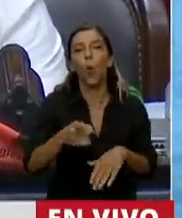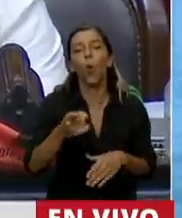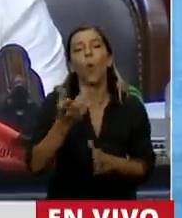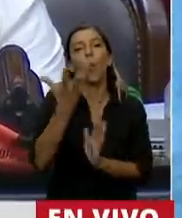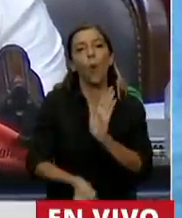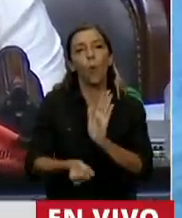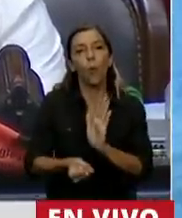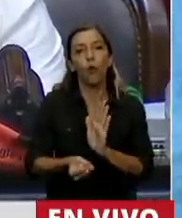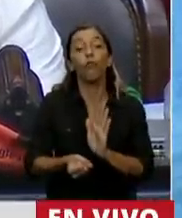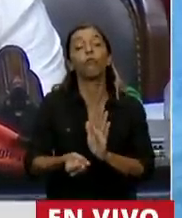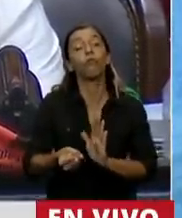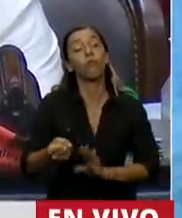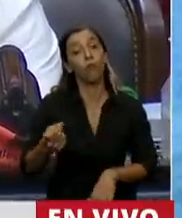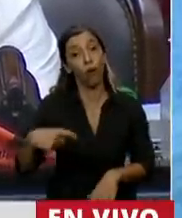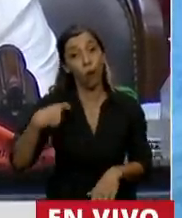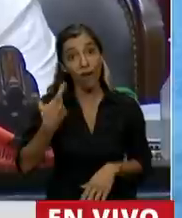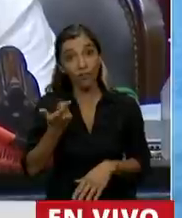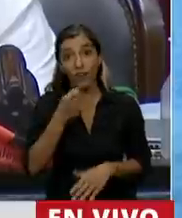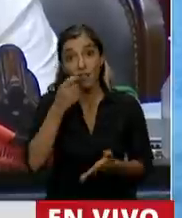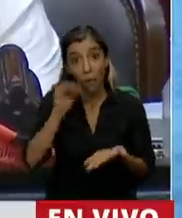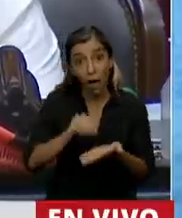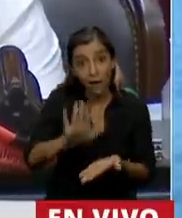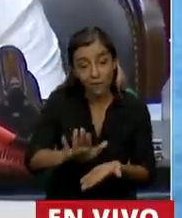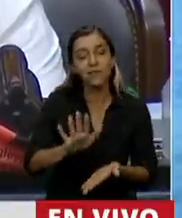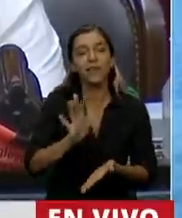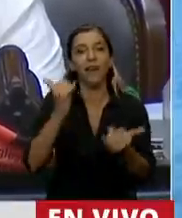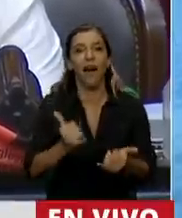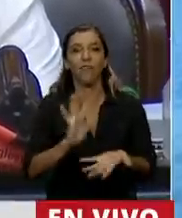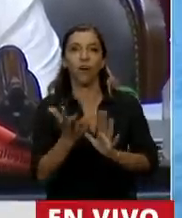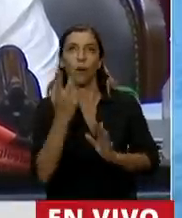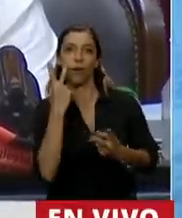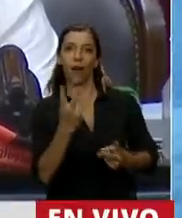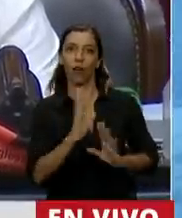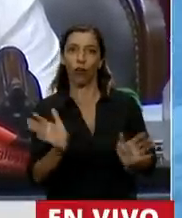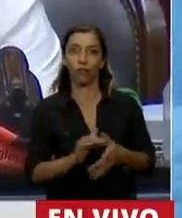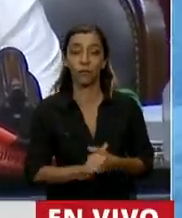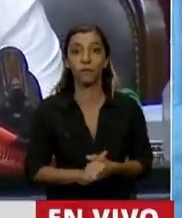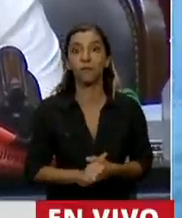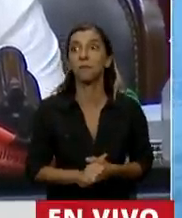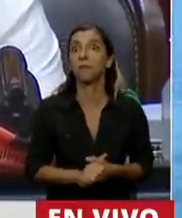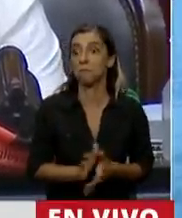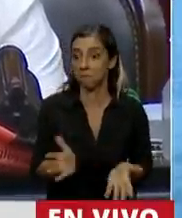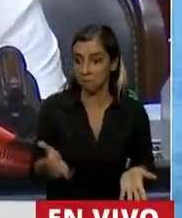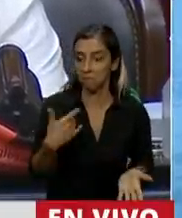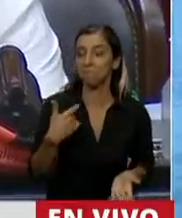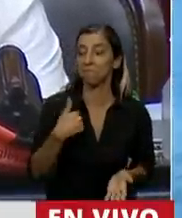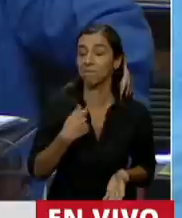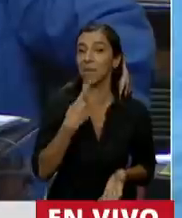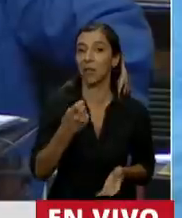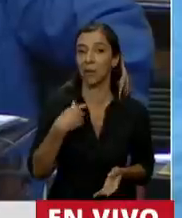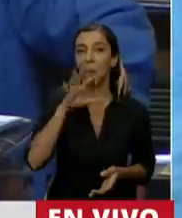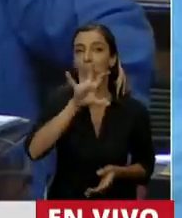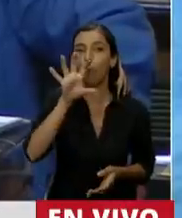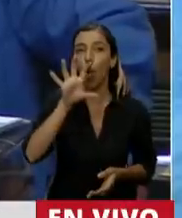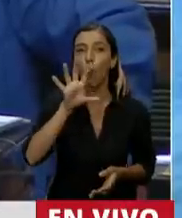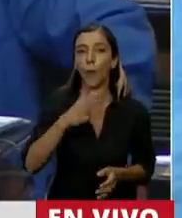los reconozca la obra social. Sucede que en mi provincia hay mucha hipocresía. Por eso hay médicos